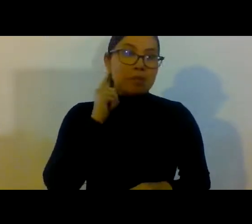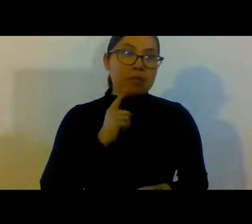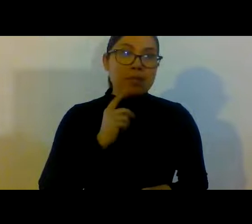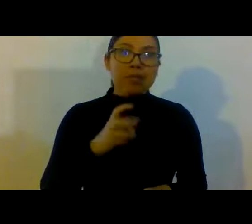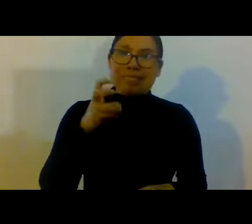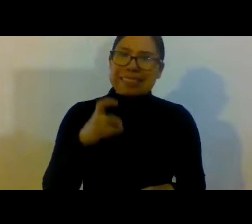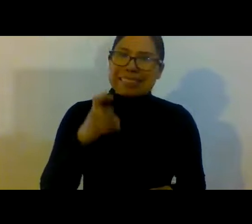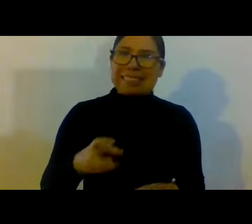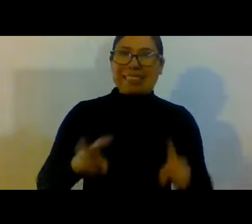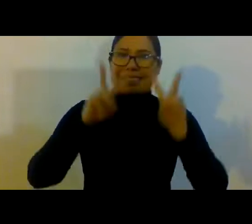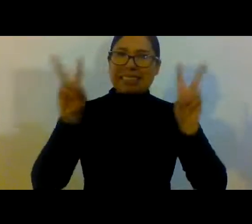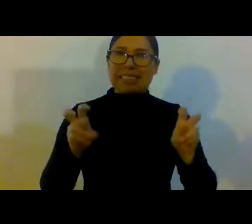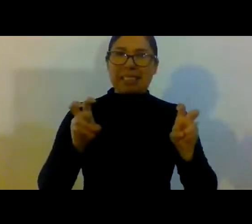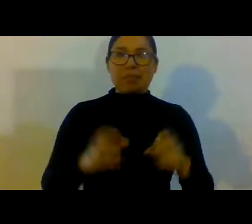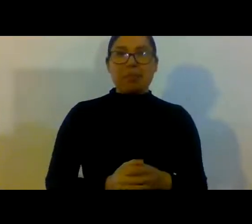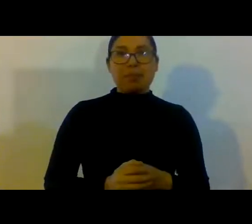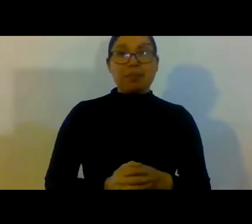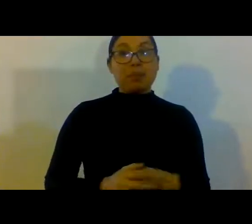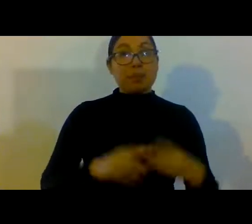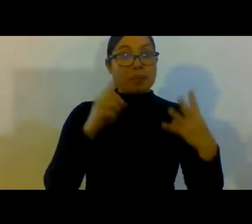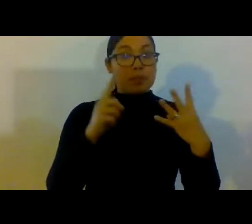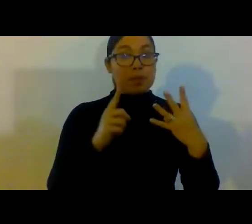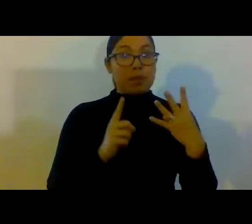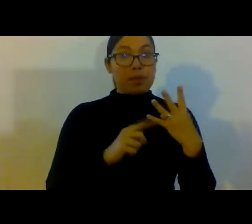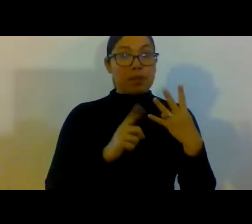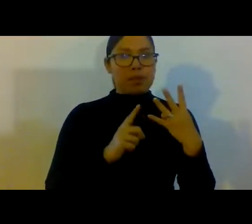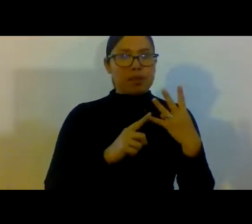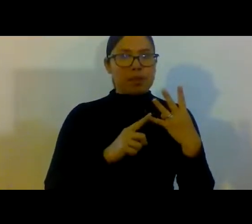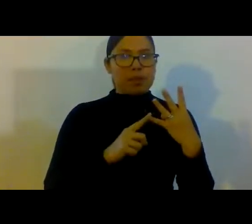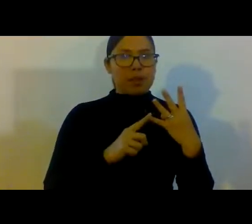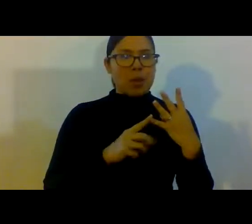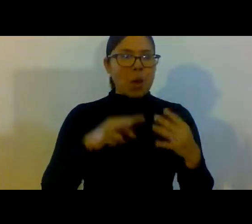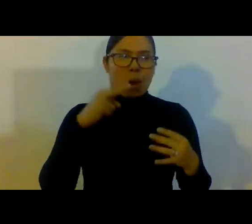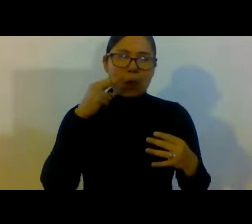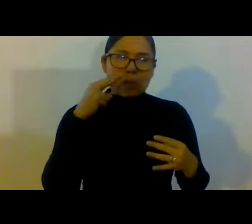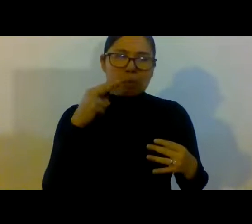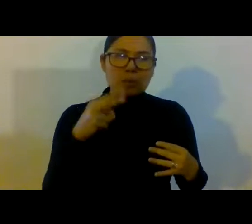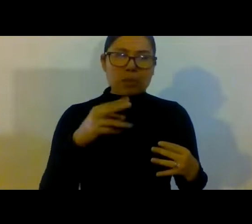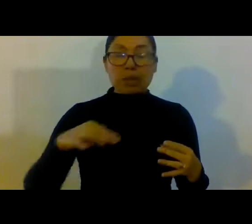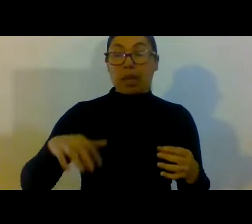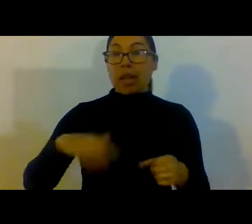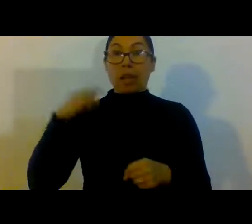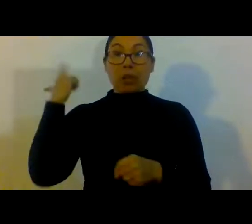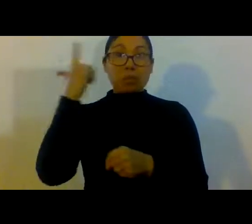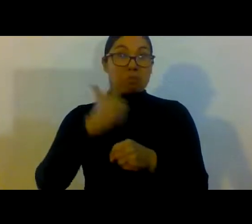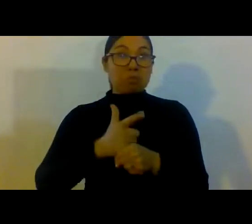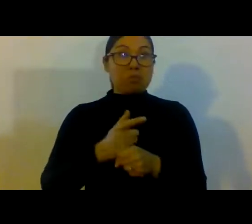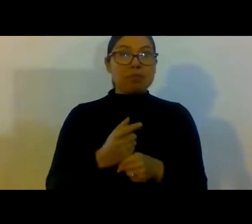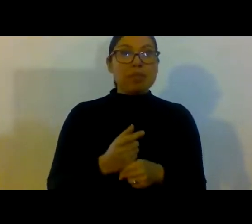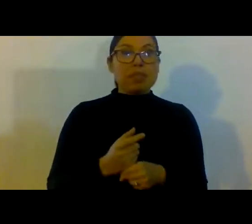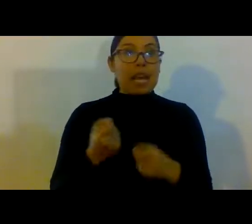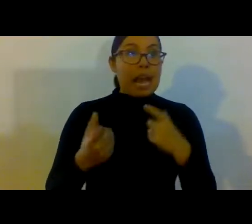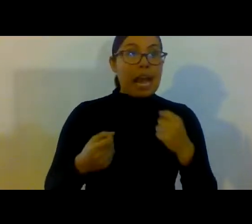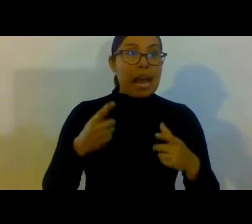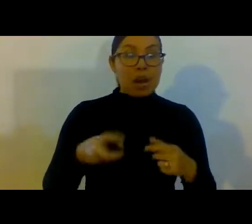¿Qué otra pregunta? ¿Encontraste algo que nunca habías visto en otro libro? ¿Sí? O en un libro o en otro libro. Entonces,